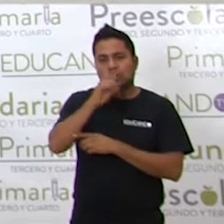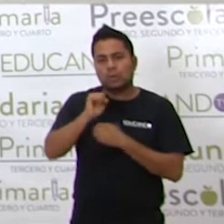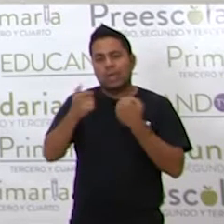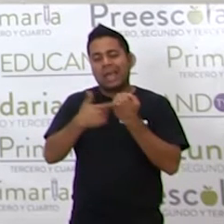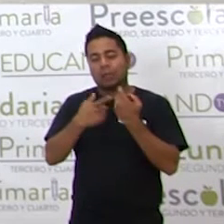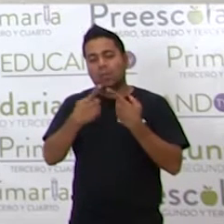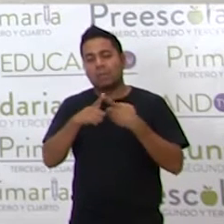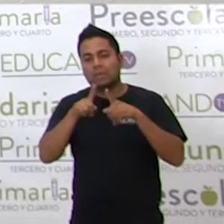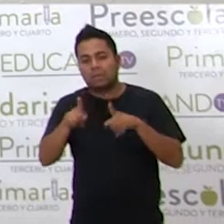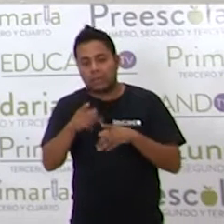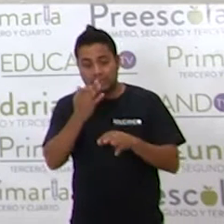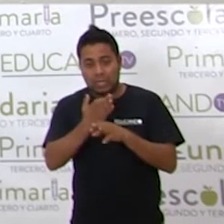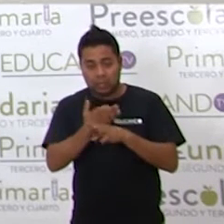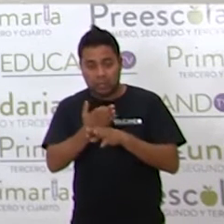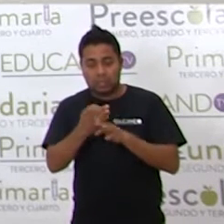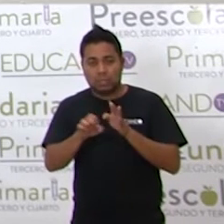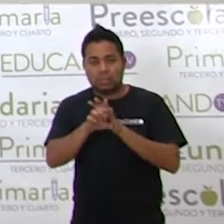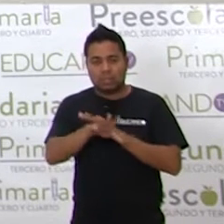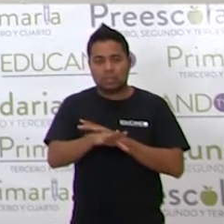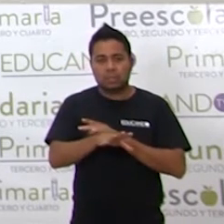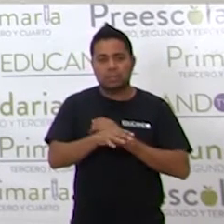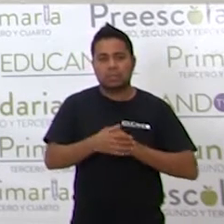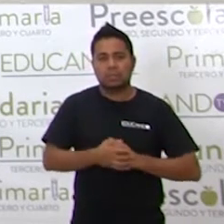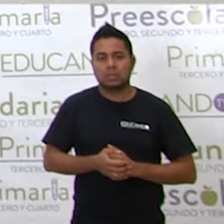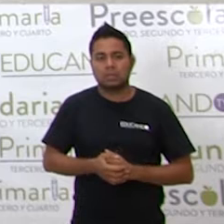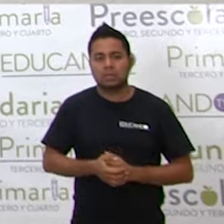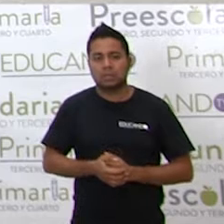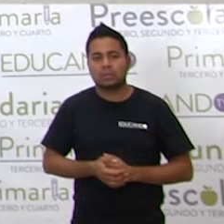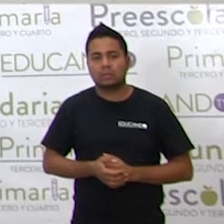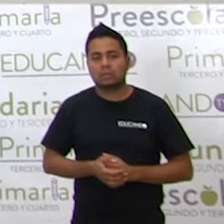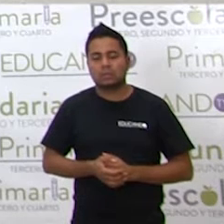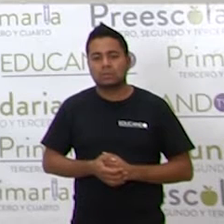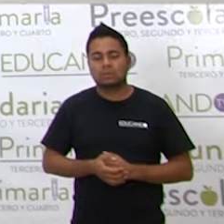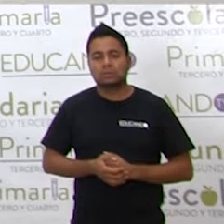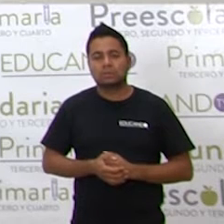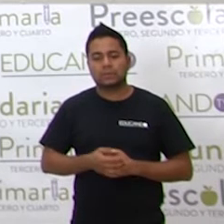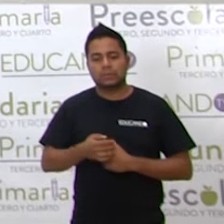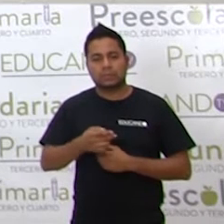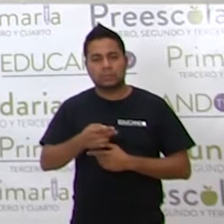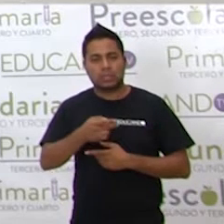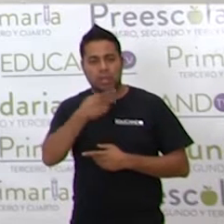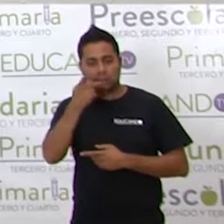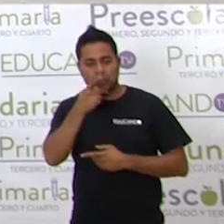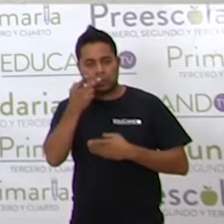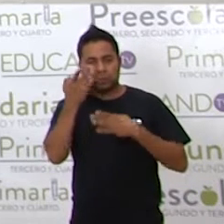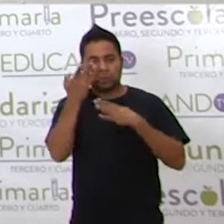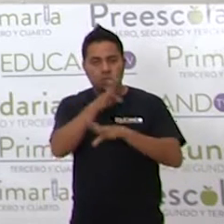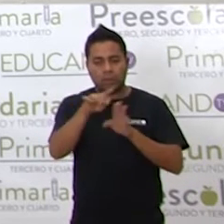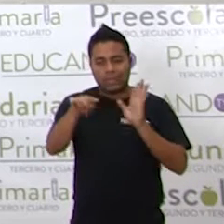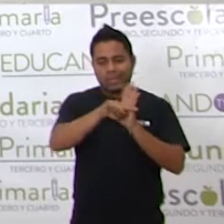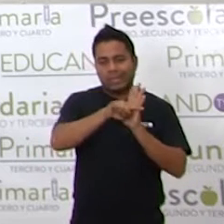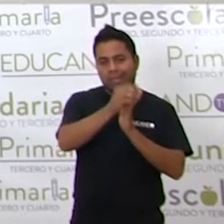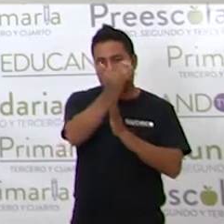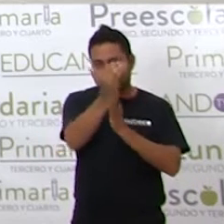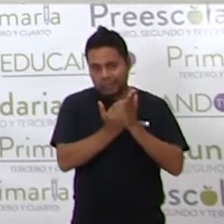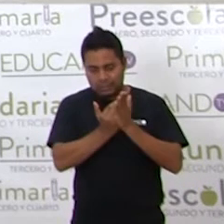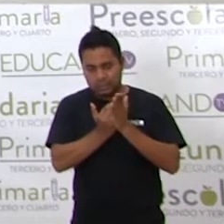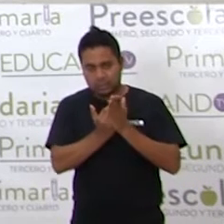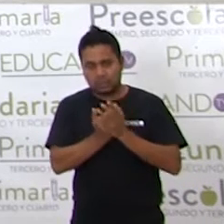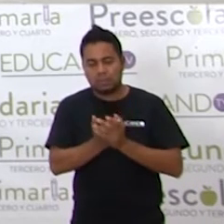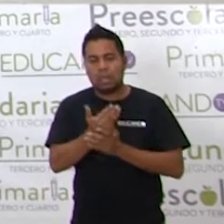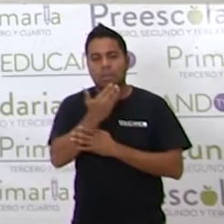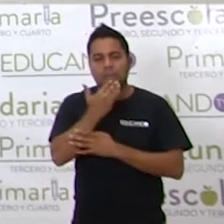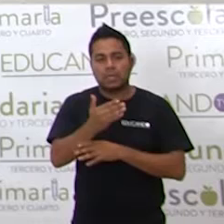diferencia, que es este caso, vamos a realizar una resta. Bien, ¿qué vamos